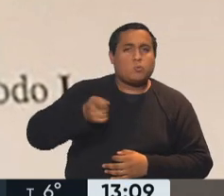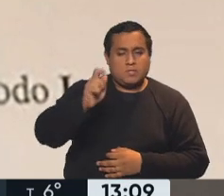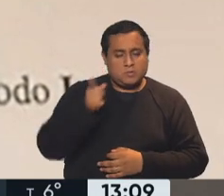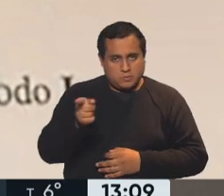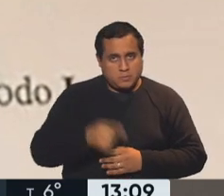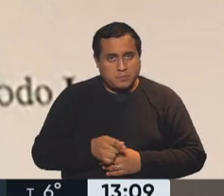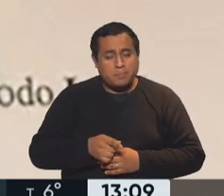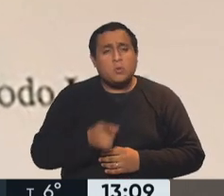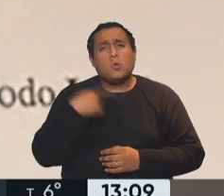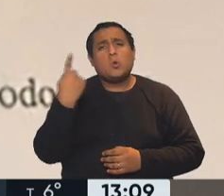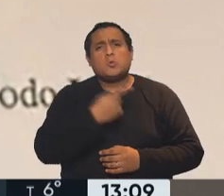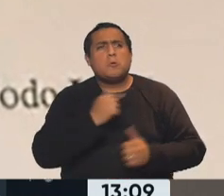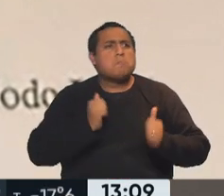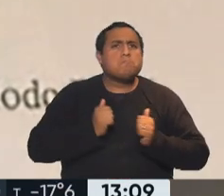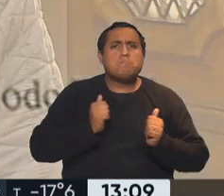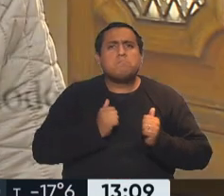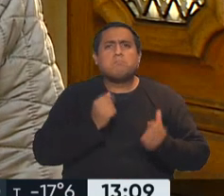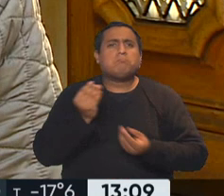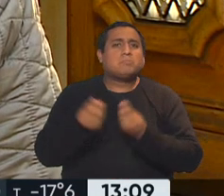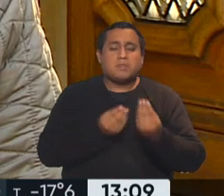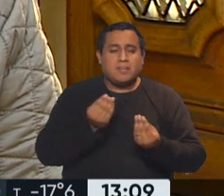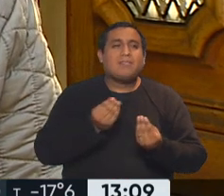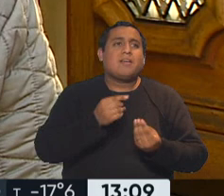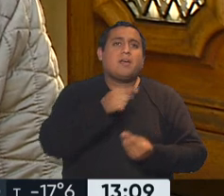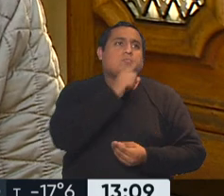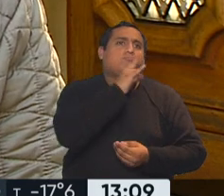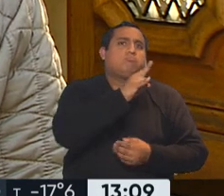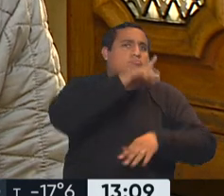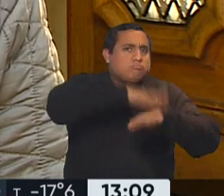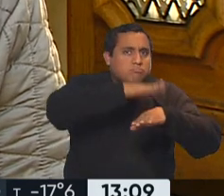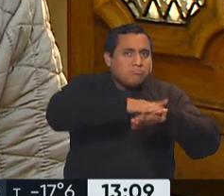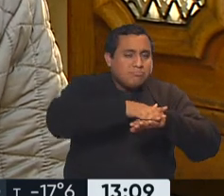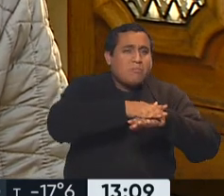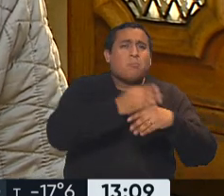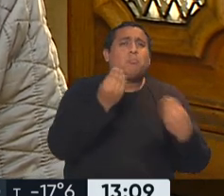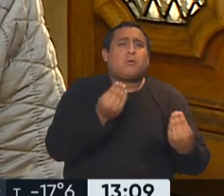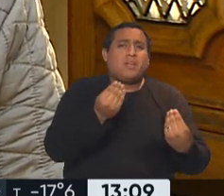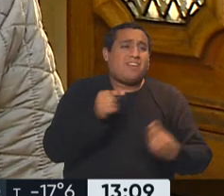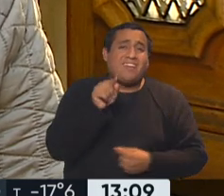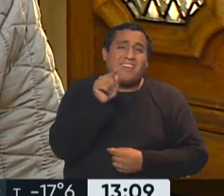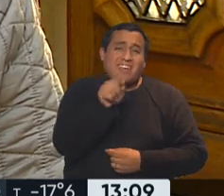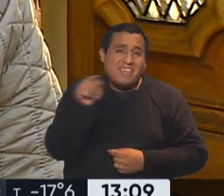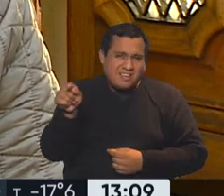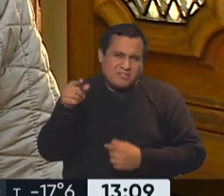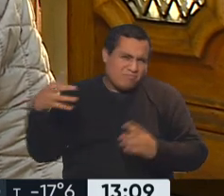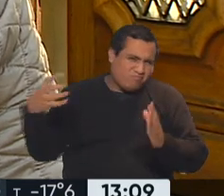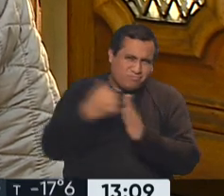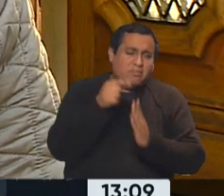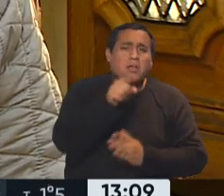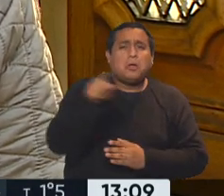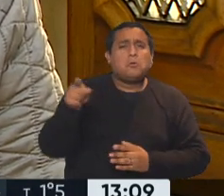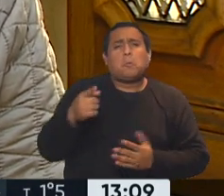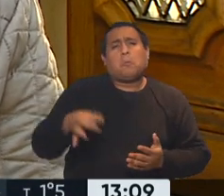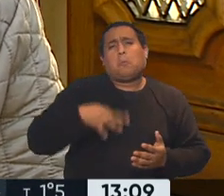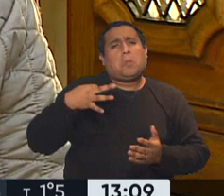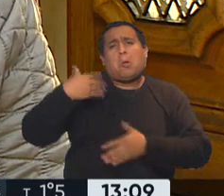lo que creímos siempre más que nada era que se hicieran cargo, porque esta gente siguió su vida durante estos años como